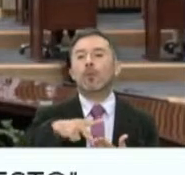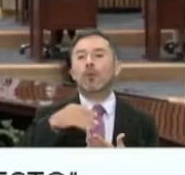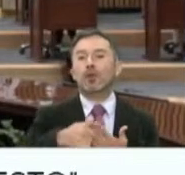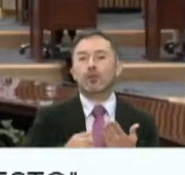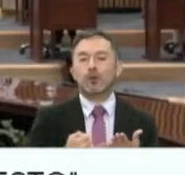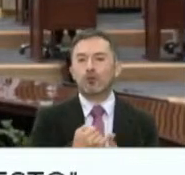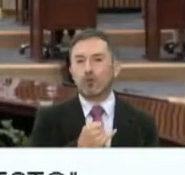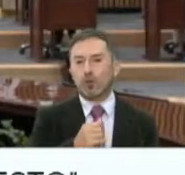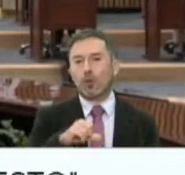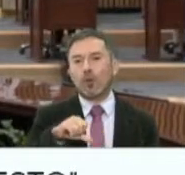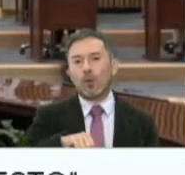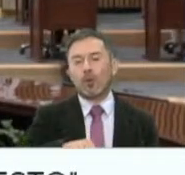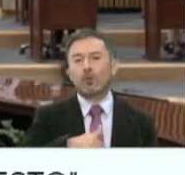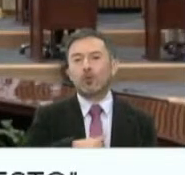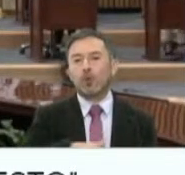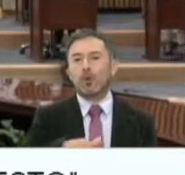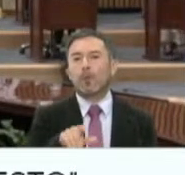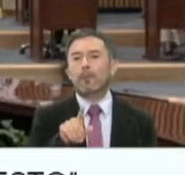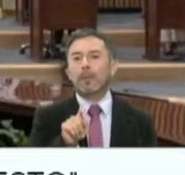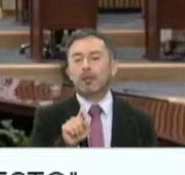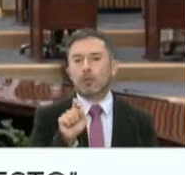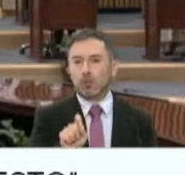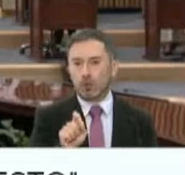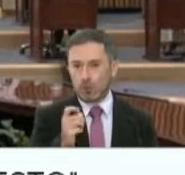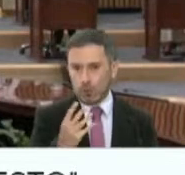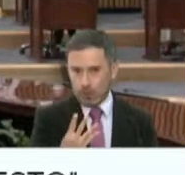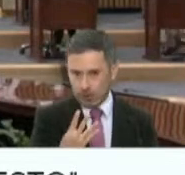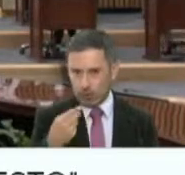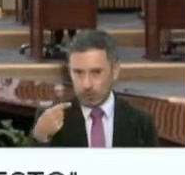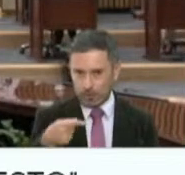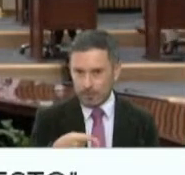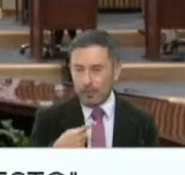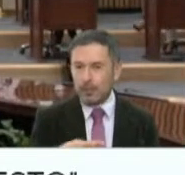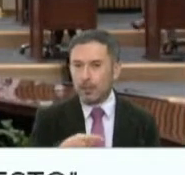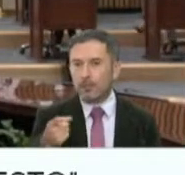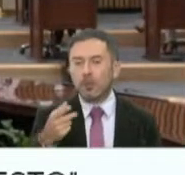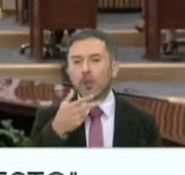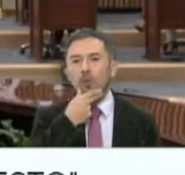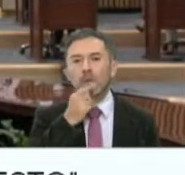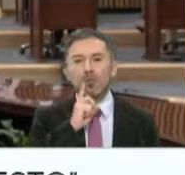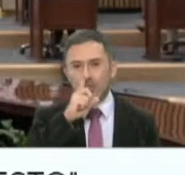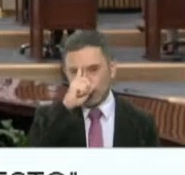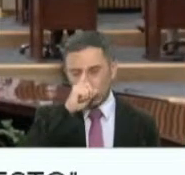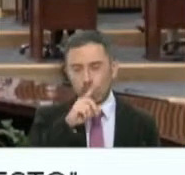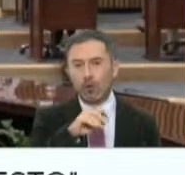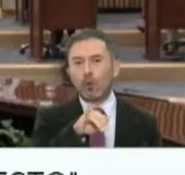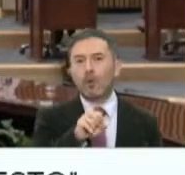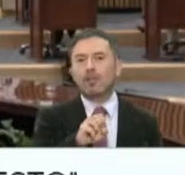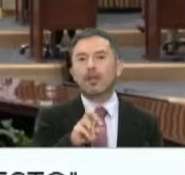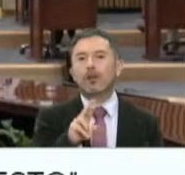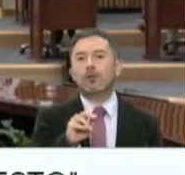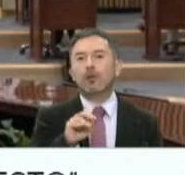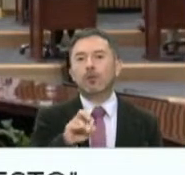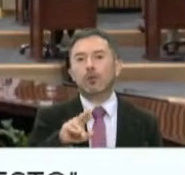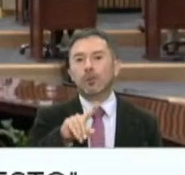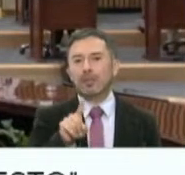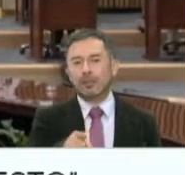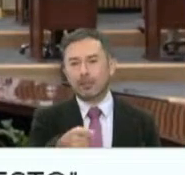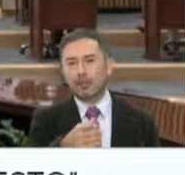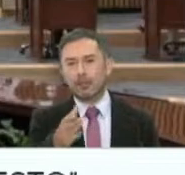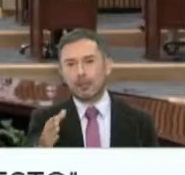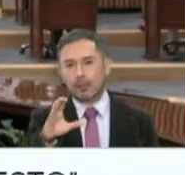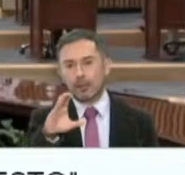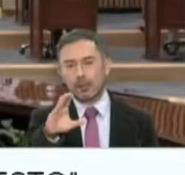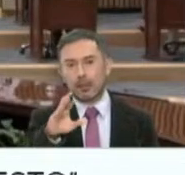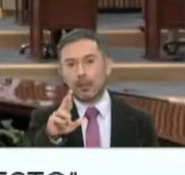la elección presidencial o de la elección anterior. La elección anterior fue la del 6 de junio, donde se instalaron 162 mil casillas. Para instalar